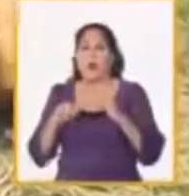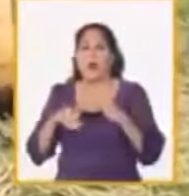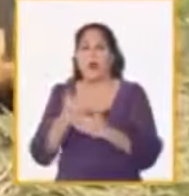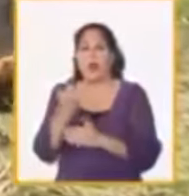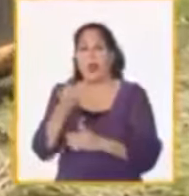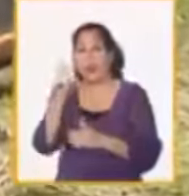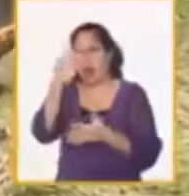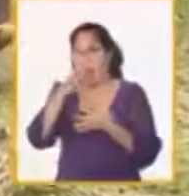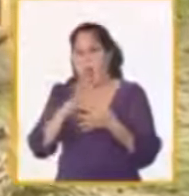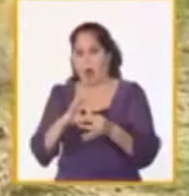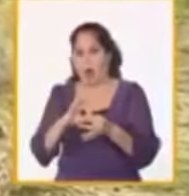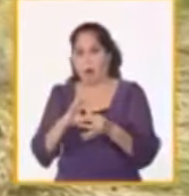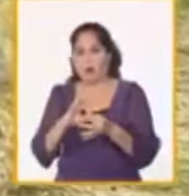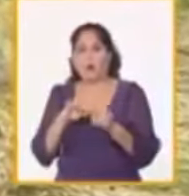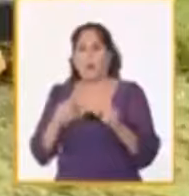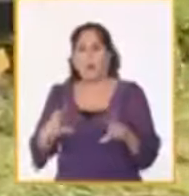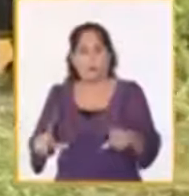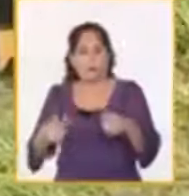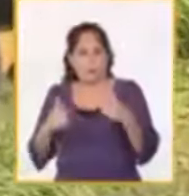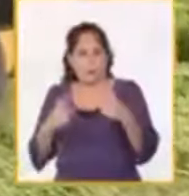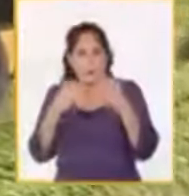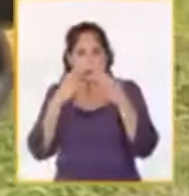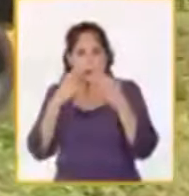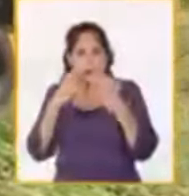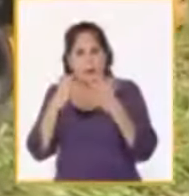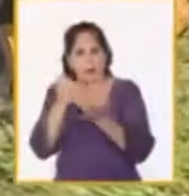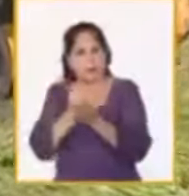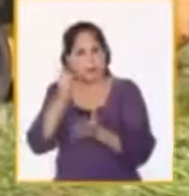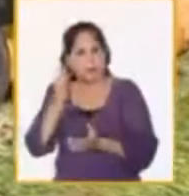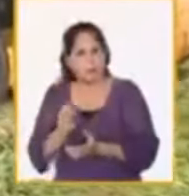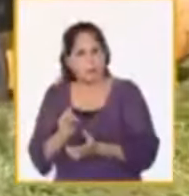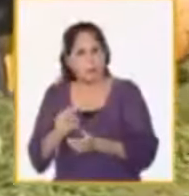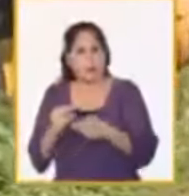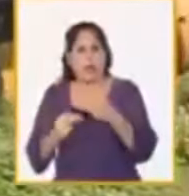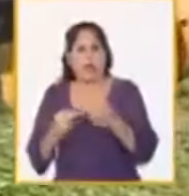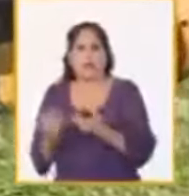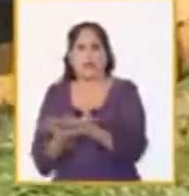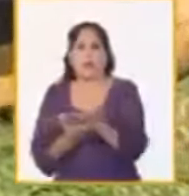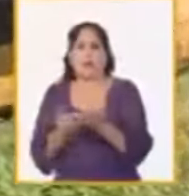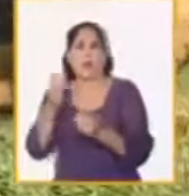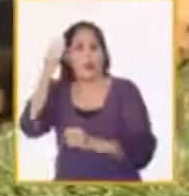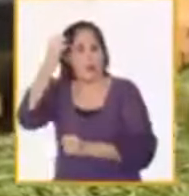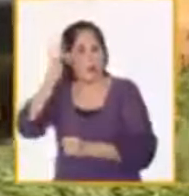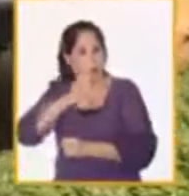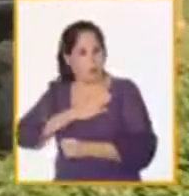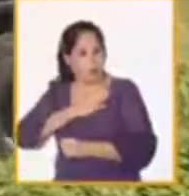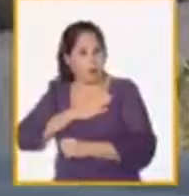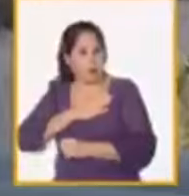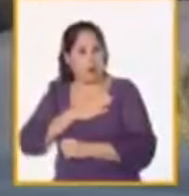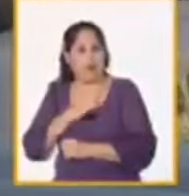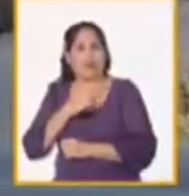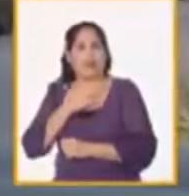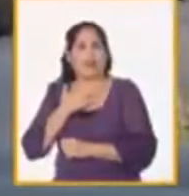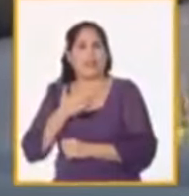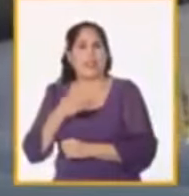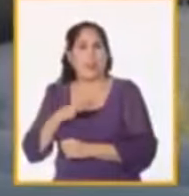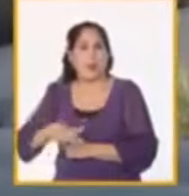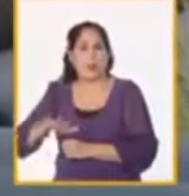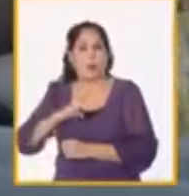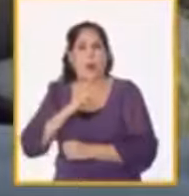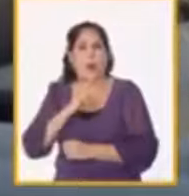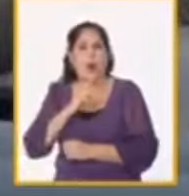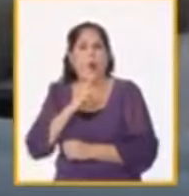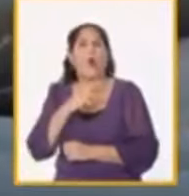agosto, una conmemoración que reafirma la gestión y la voluntad hidráulica concebida por